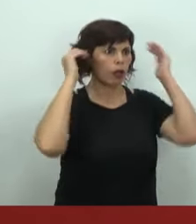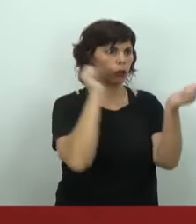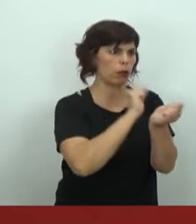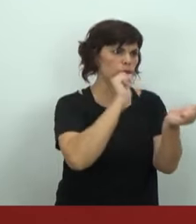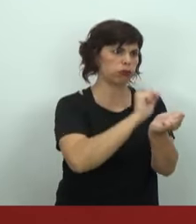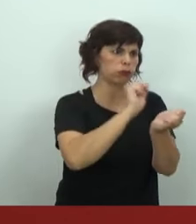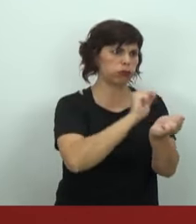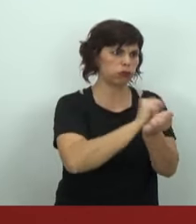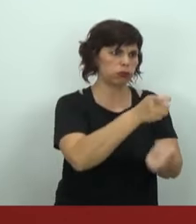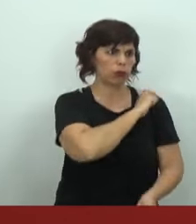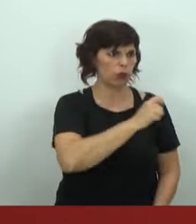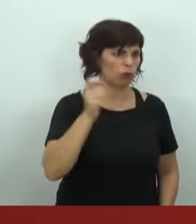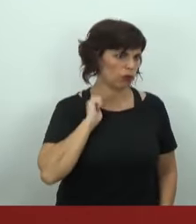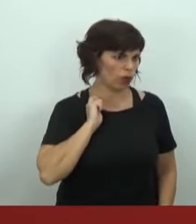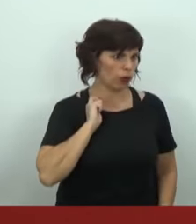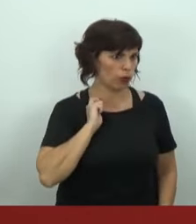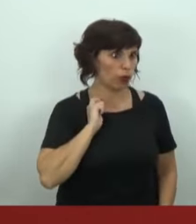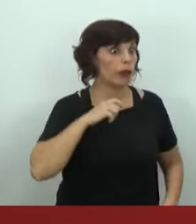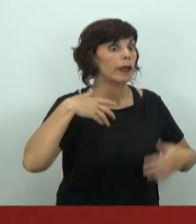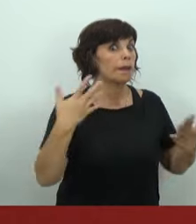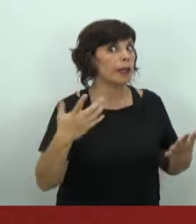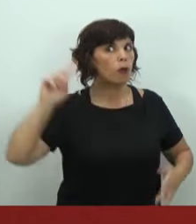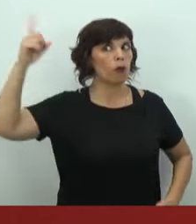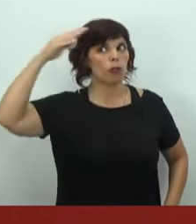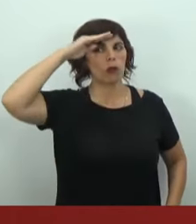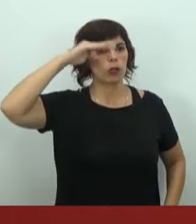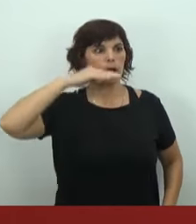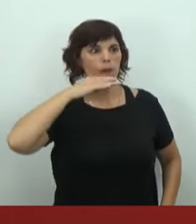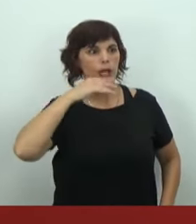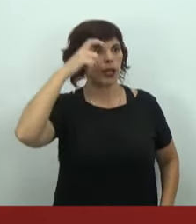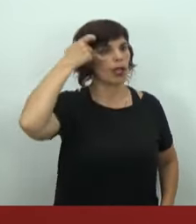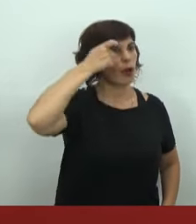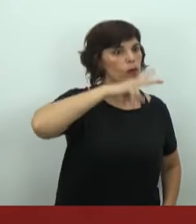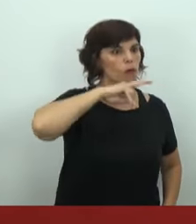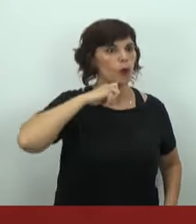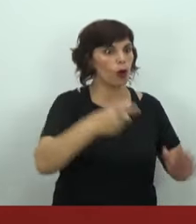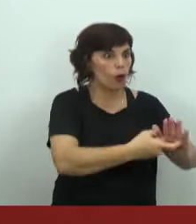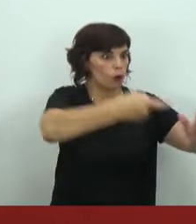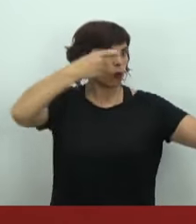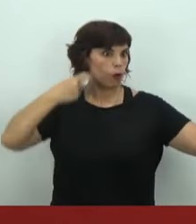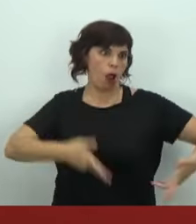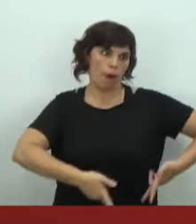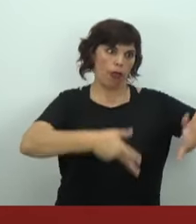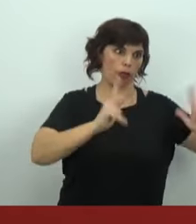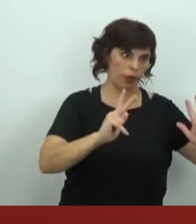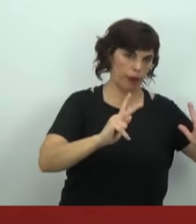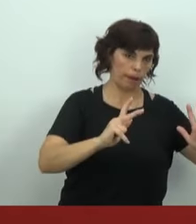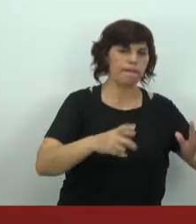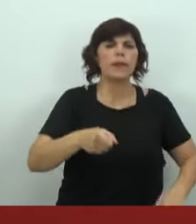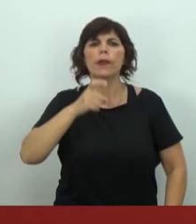Y Dios el Padre da una orden. Y Él dice que de esa sangre de un cordero o de una cabra,